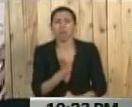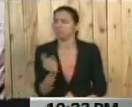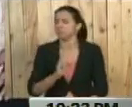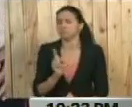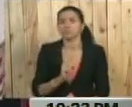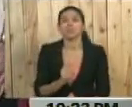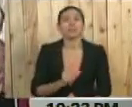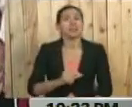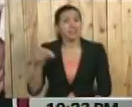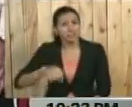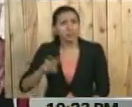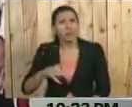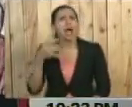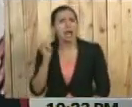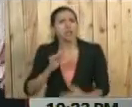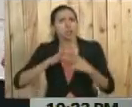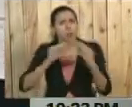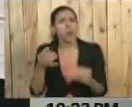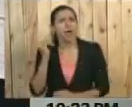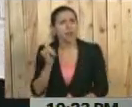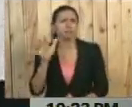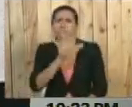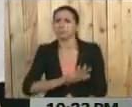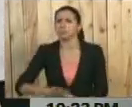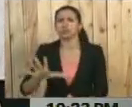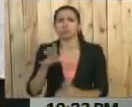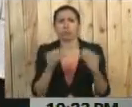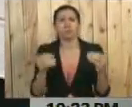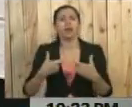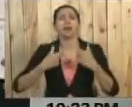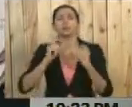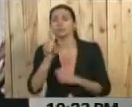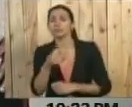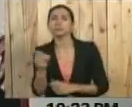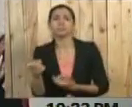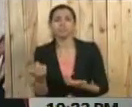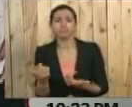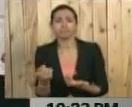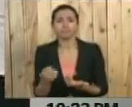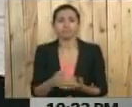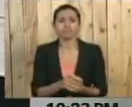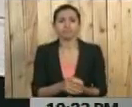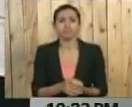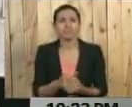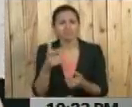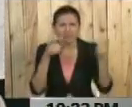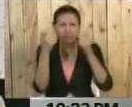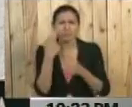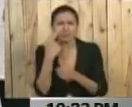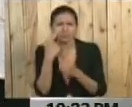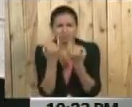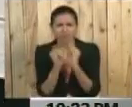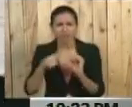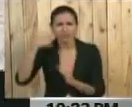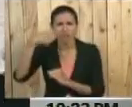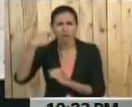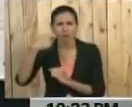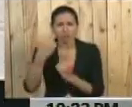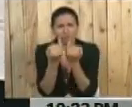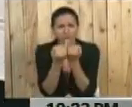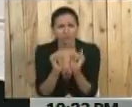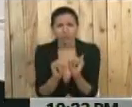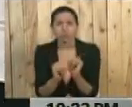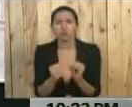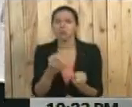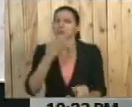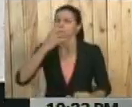todo. Todo, Aristóbulo. Ahí el comandante Chávez al final dio su grito. ¡Que